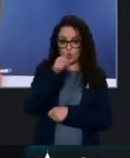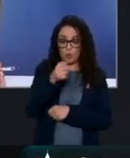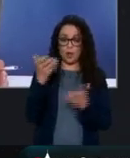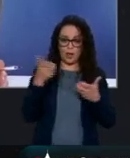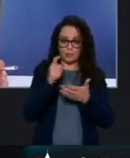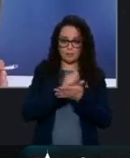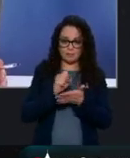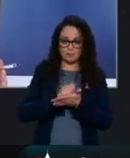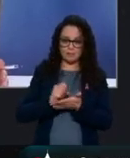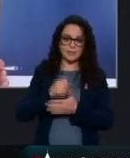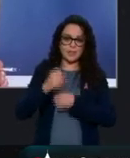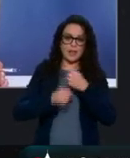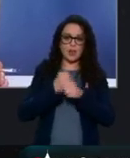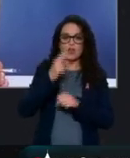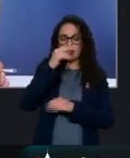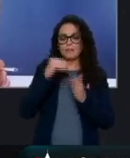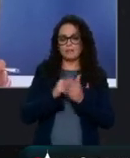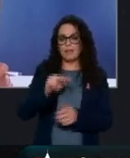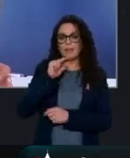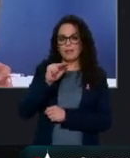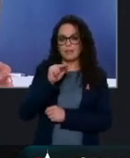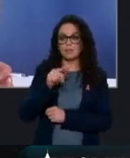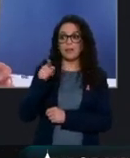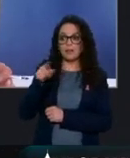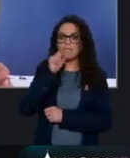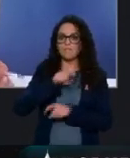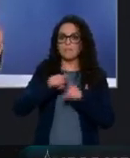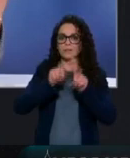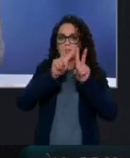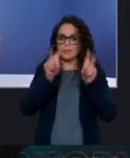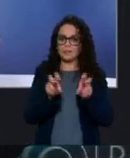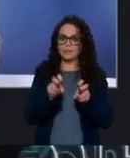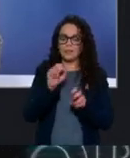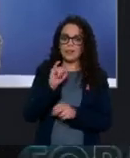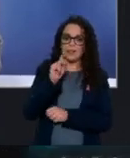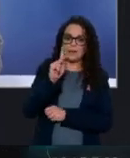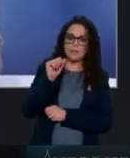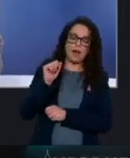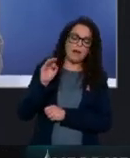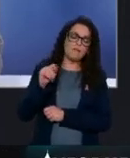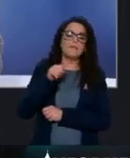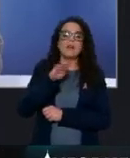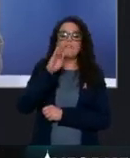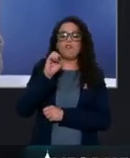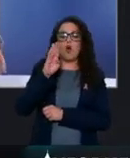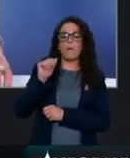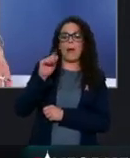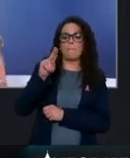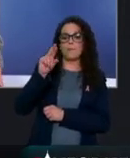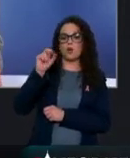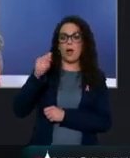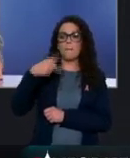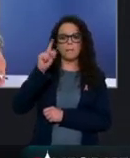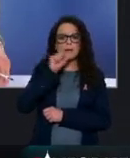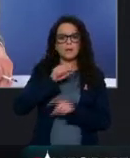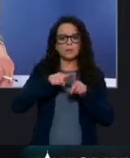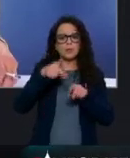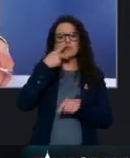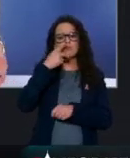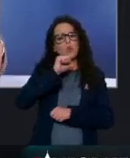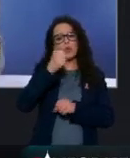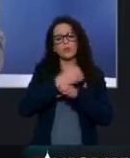de 2018 es el FOBAPROA y es el IPAB, pero también hablas de muchos otros rasgos